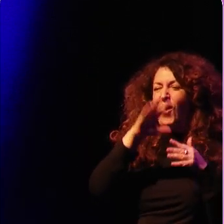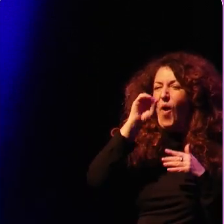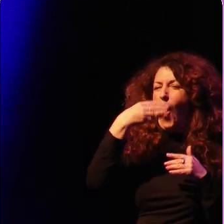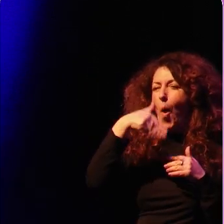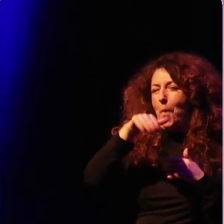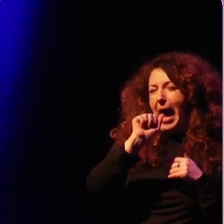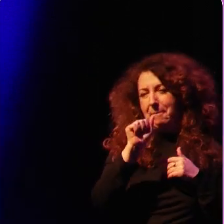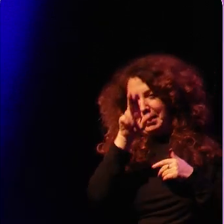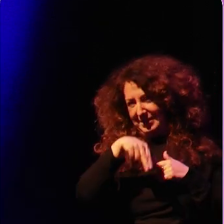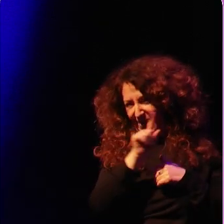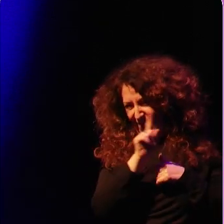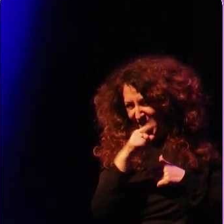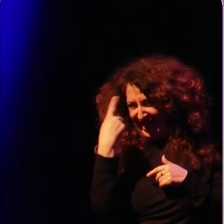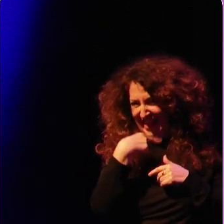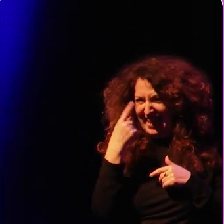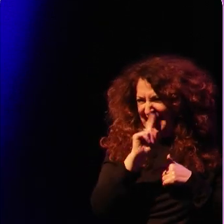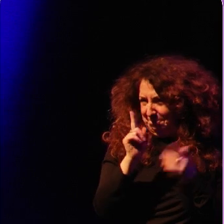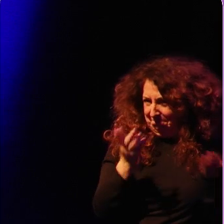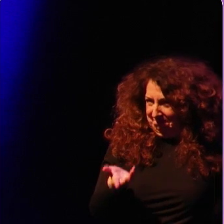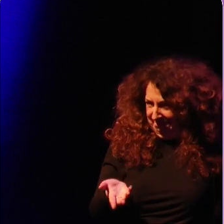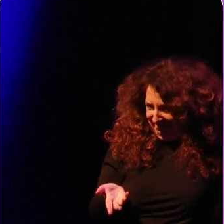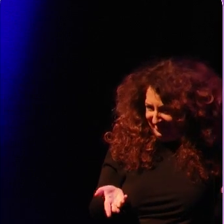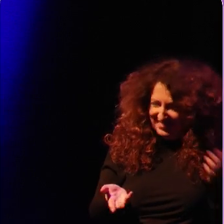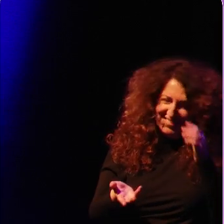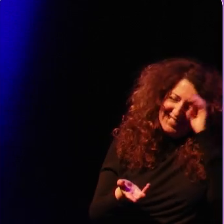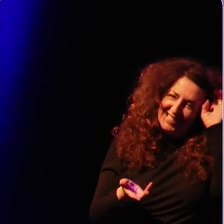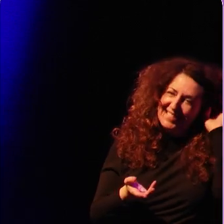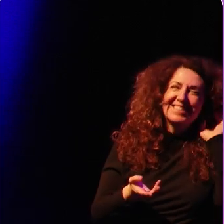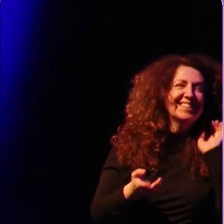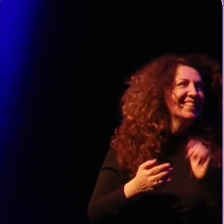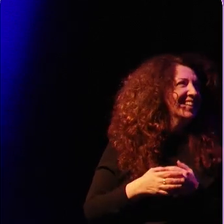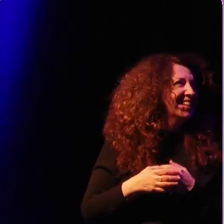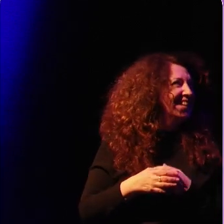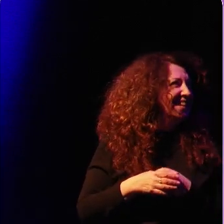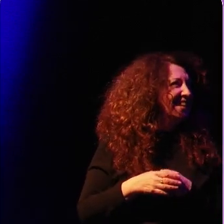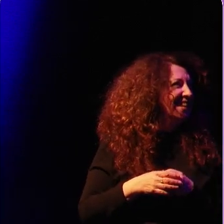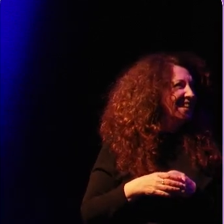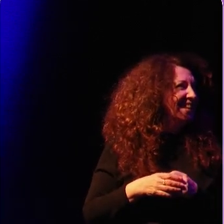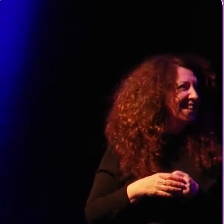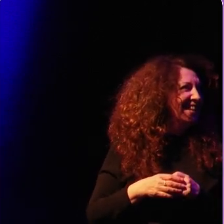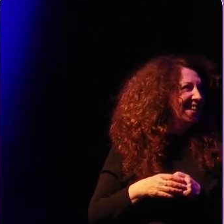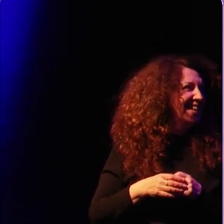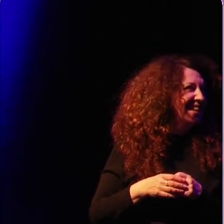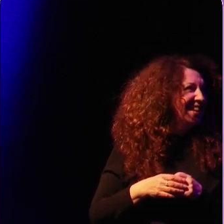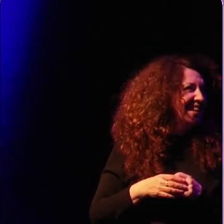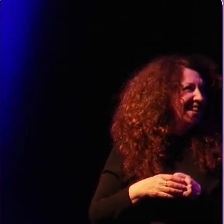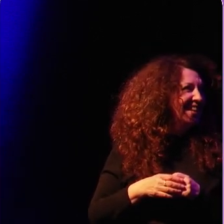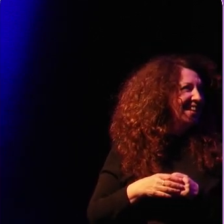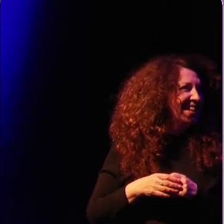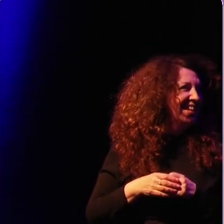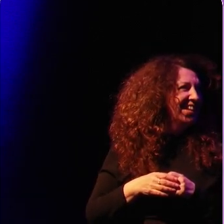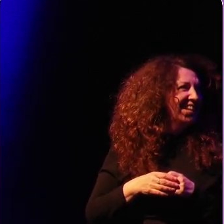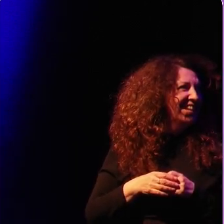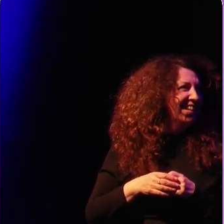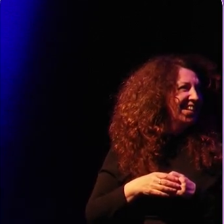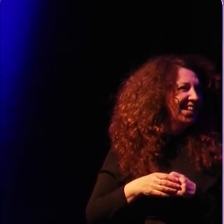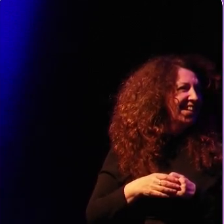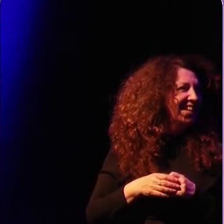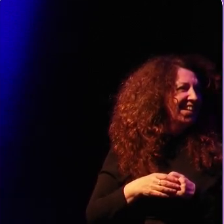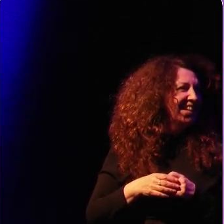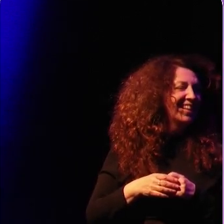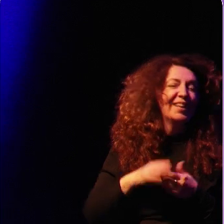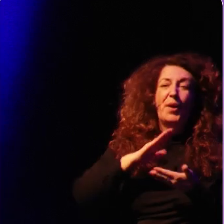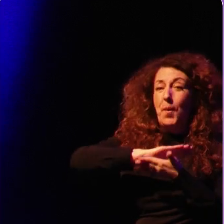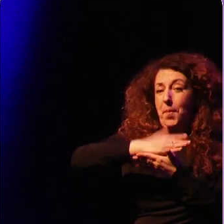¿Vale? Porque no se parece, no me digas de que se parece a Obama. Repito, lo he hecho con